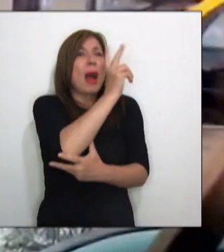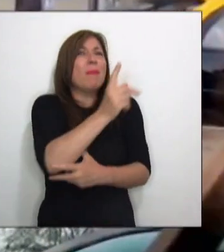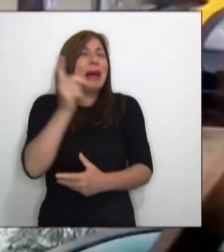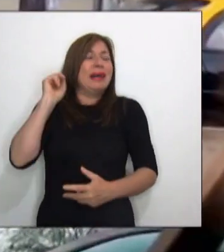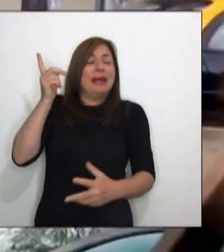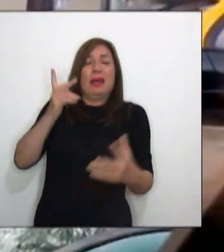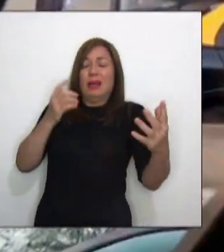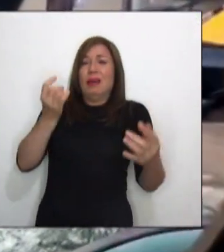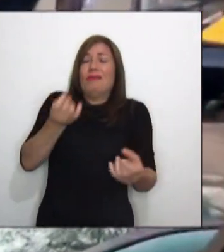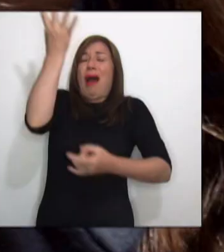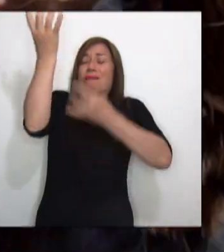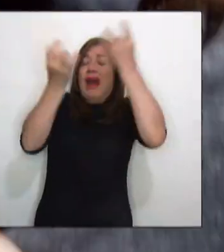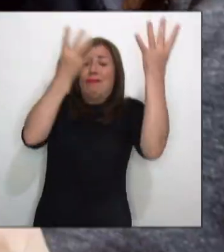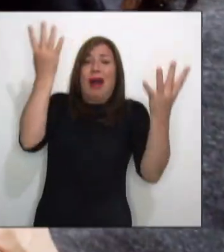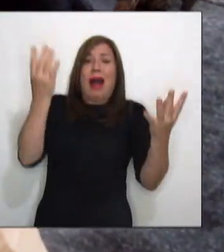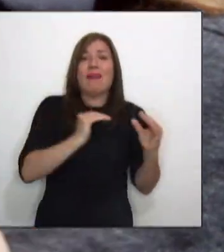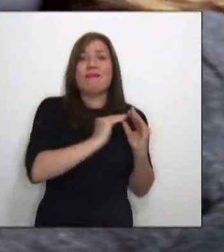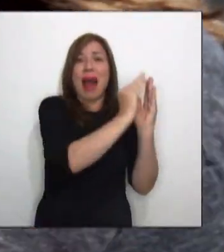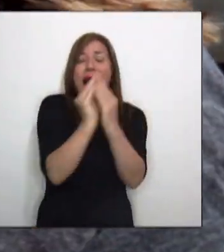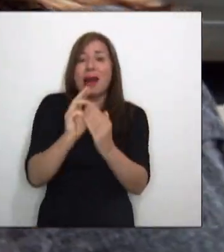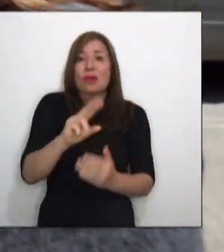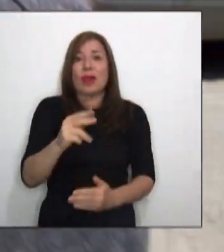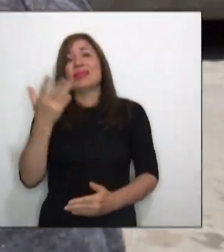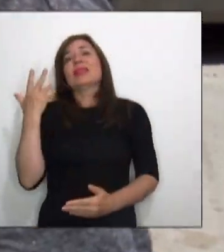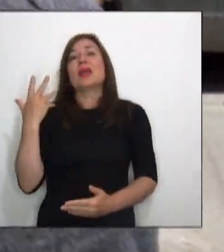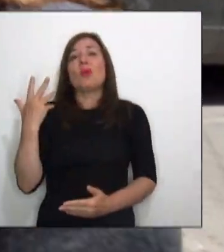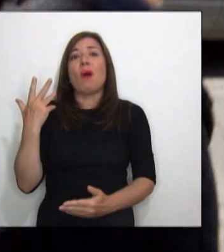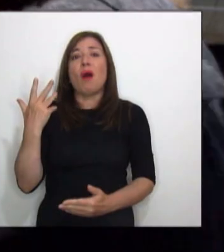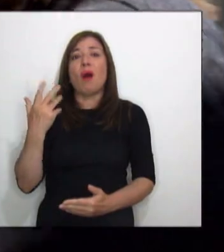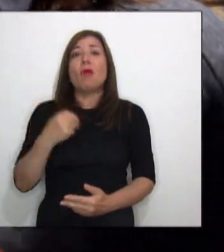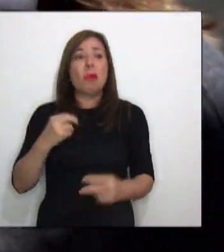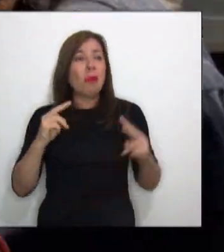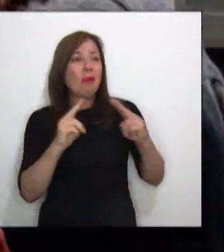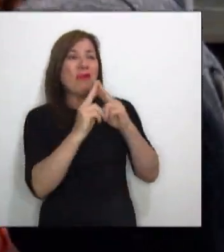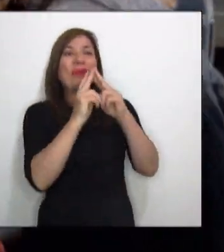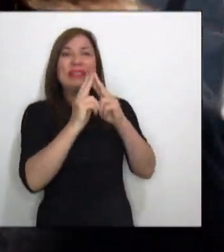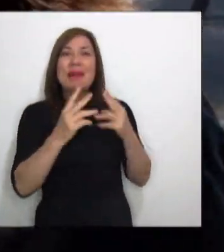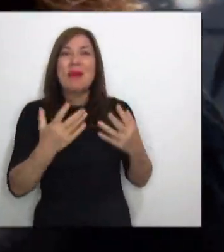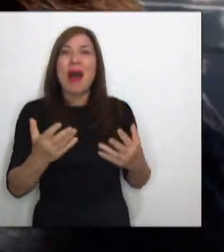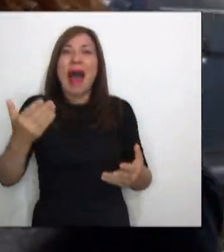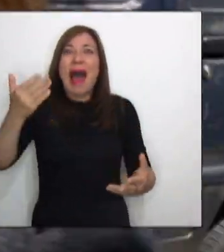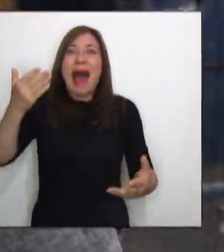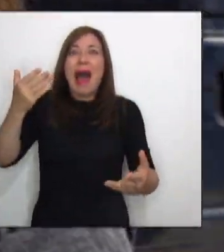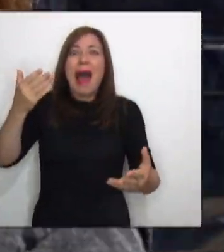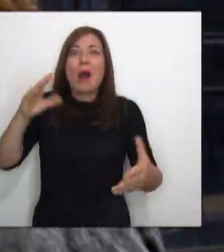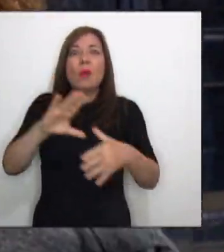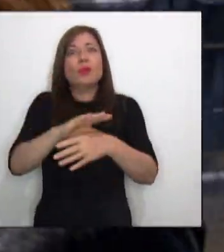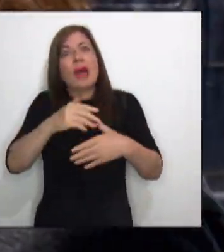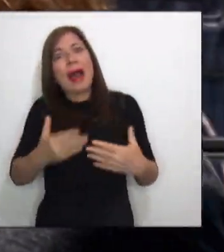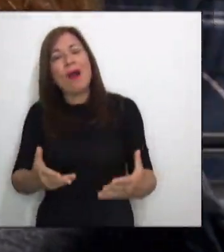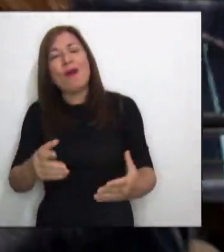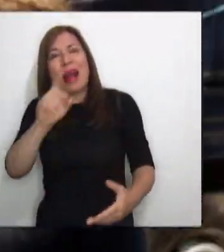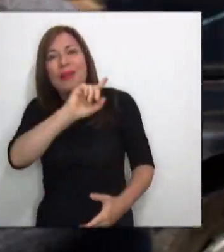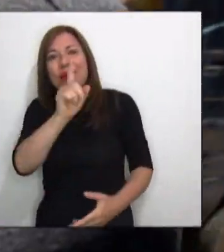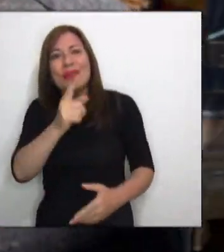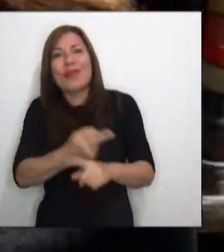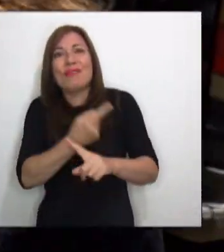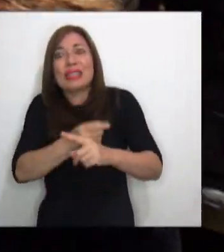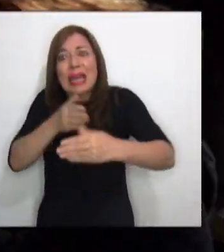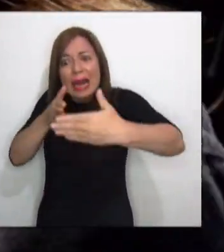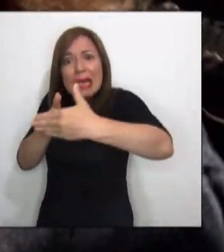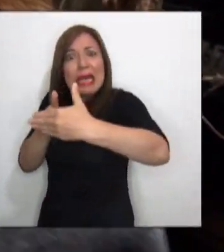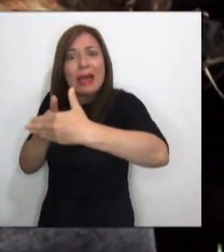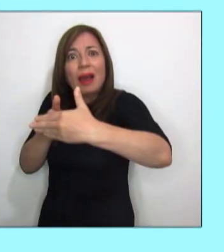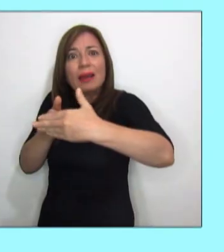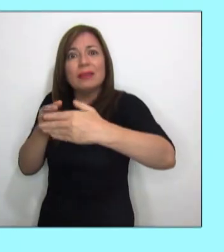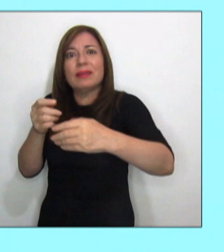disparos, juegos artificiales. Porque este es un barrio antiguo, donde nos ubicamos, donde nos conocemos, pero ya no nos podemos juntar como antes o conversar en una